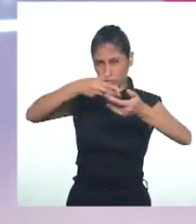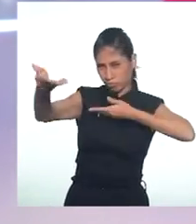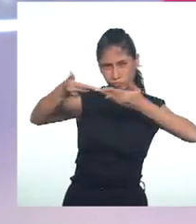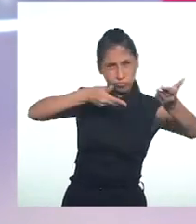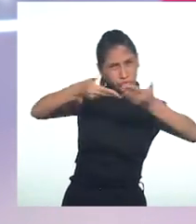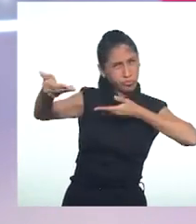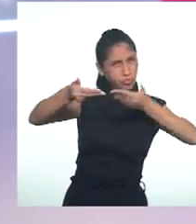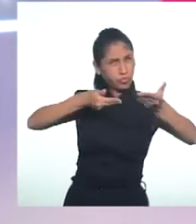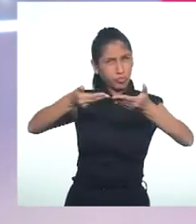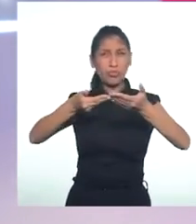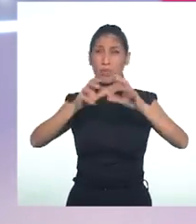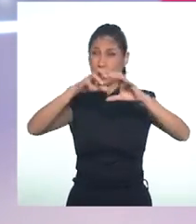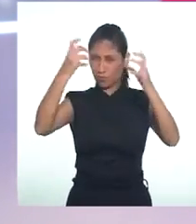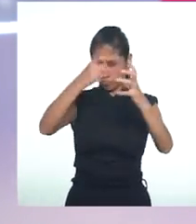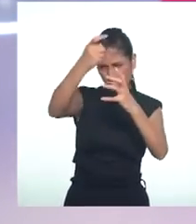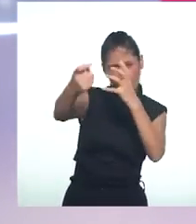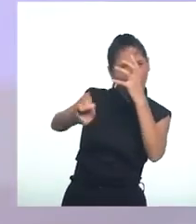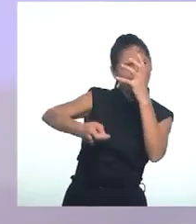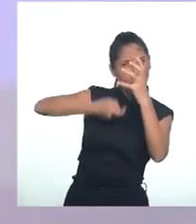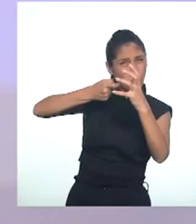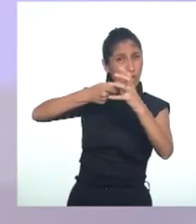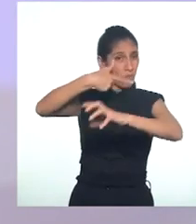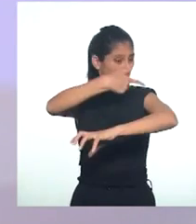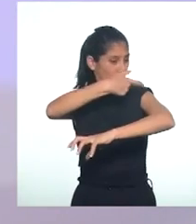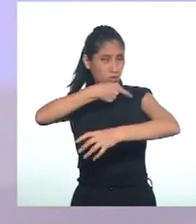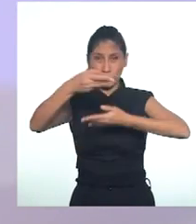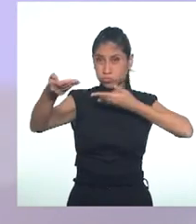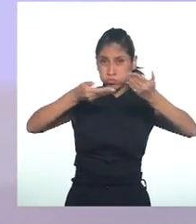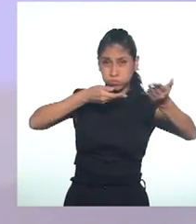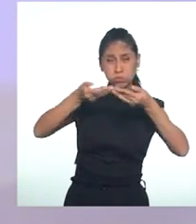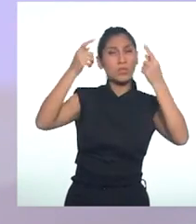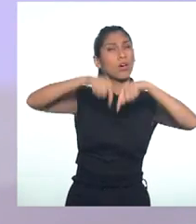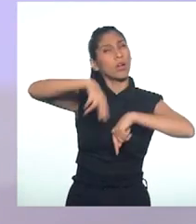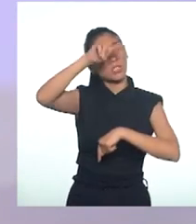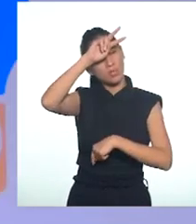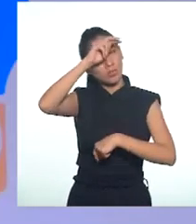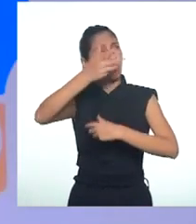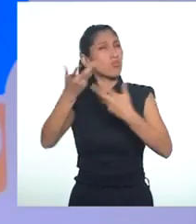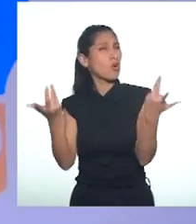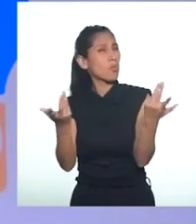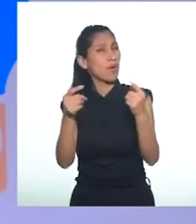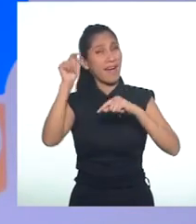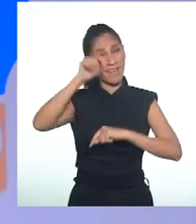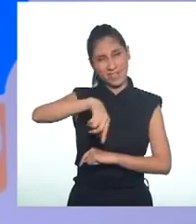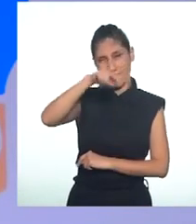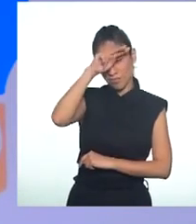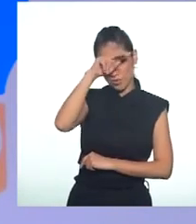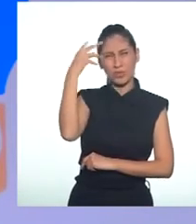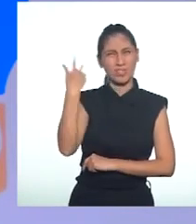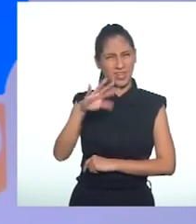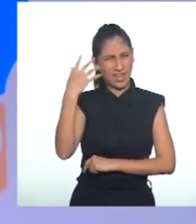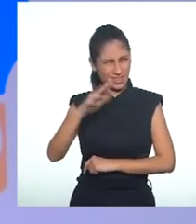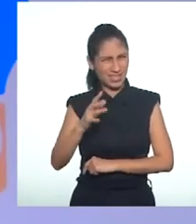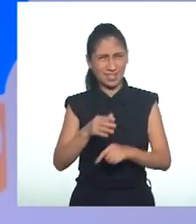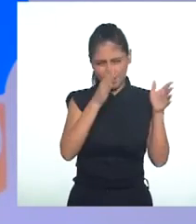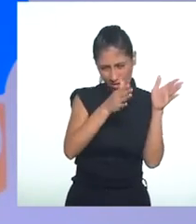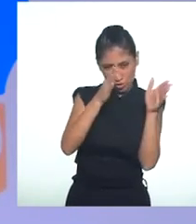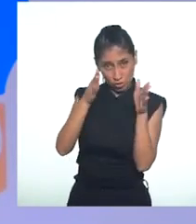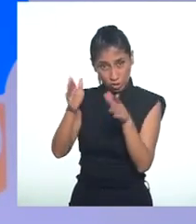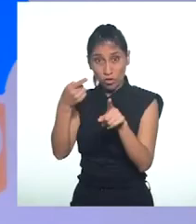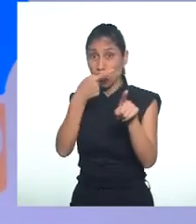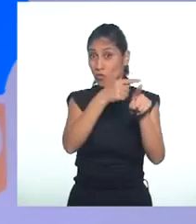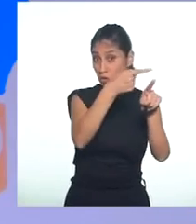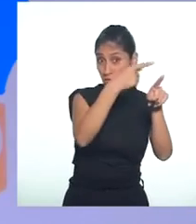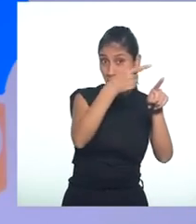a la población mundial. ¿Y en el Perú cuál es la situación? En nuestro país se ha llegado a acuerdos